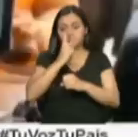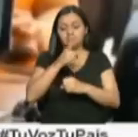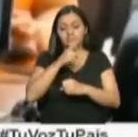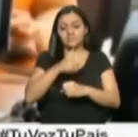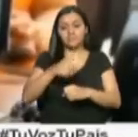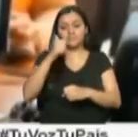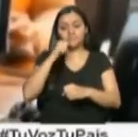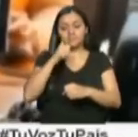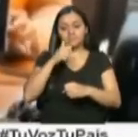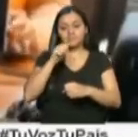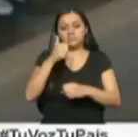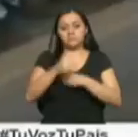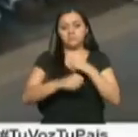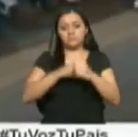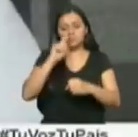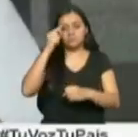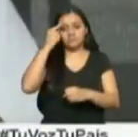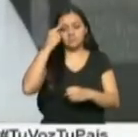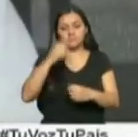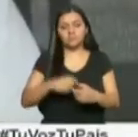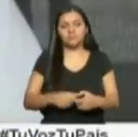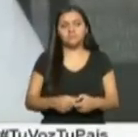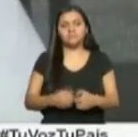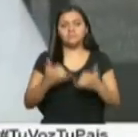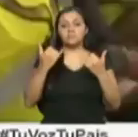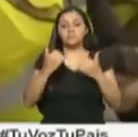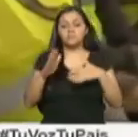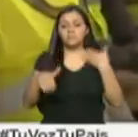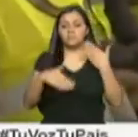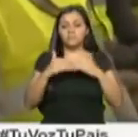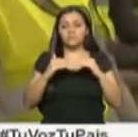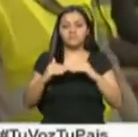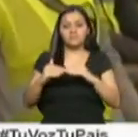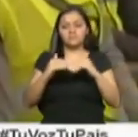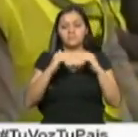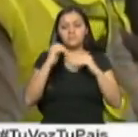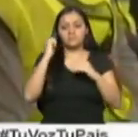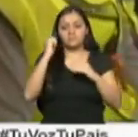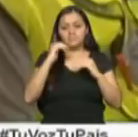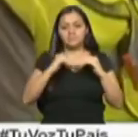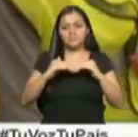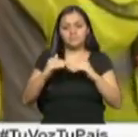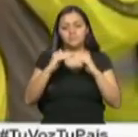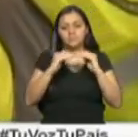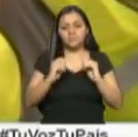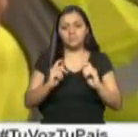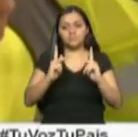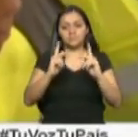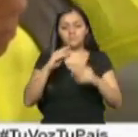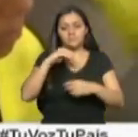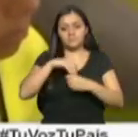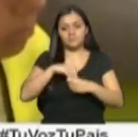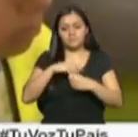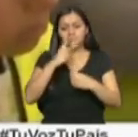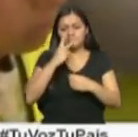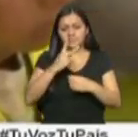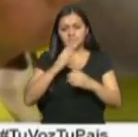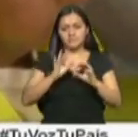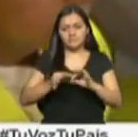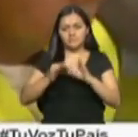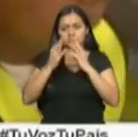realizado en esta década el gobierno nacional. Que todos tengamos igualdad de derechos, igualdad de oportunidades, y para eso hay que